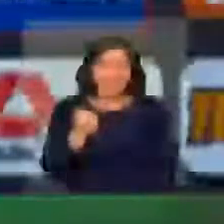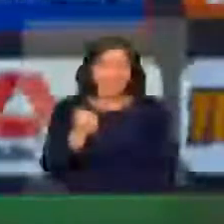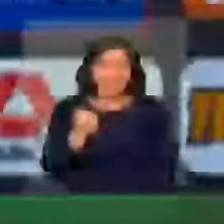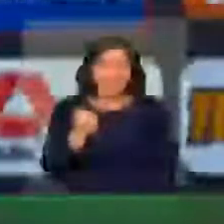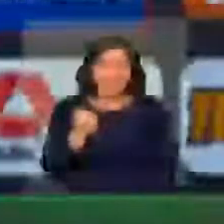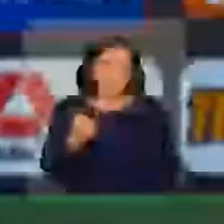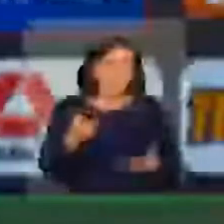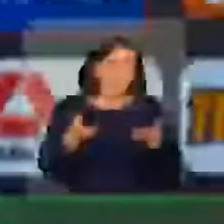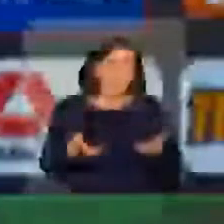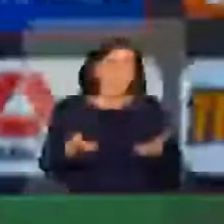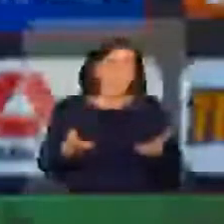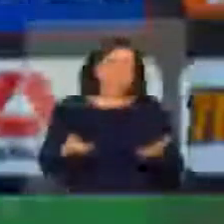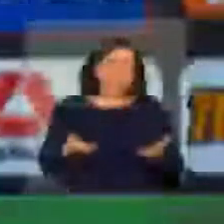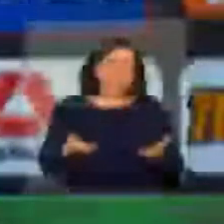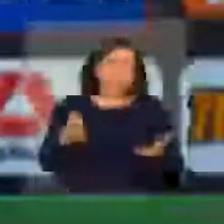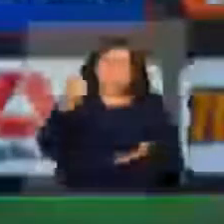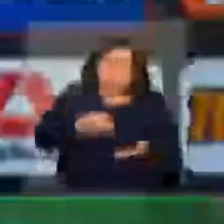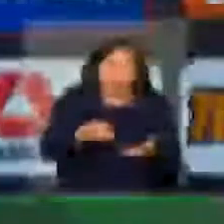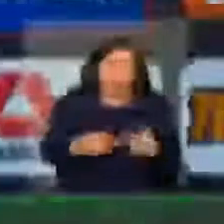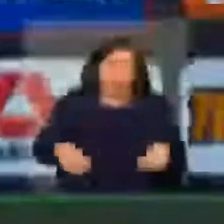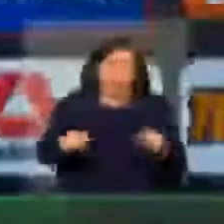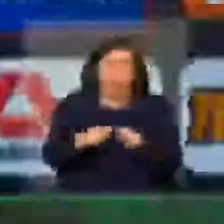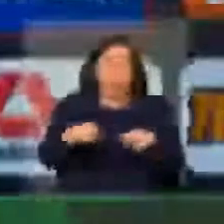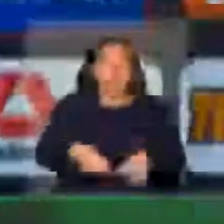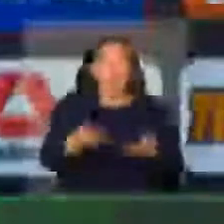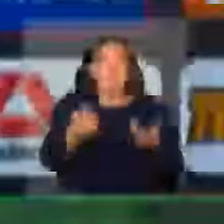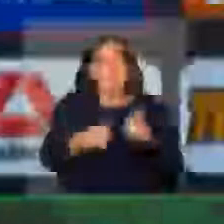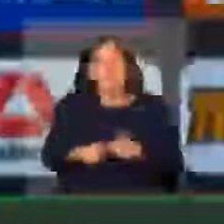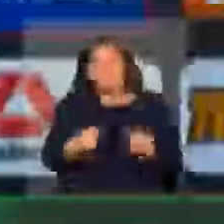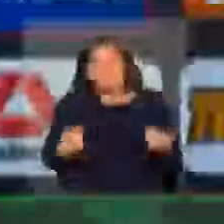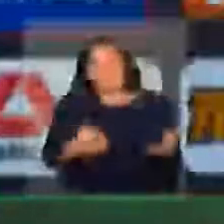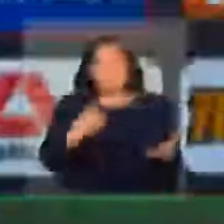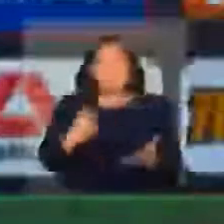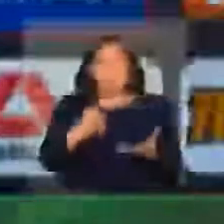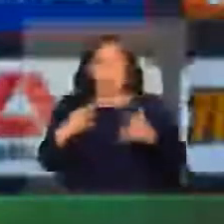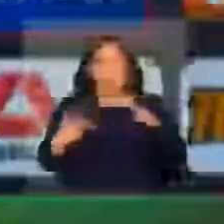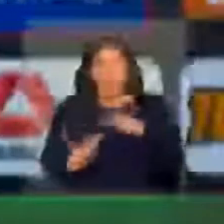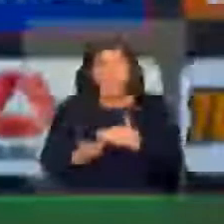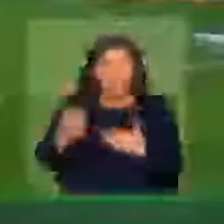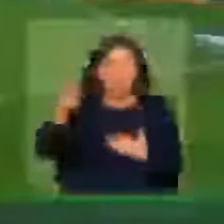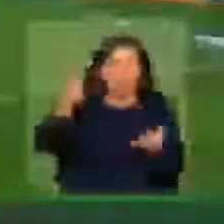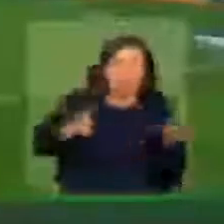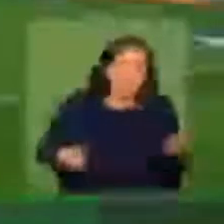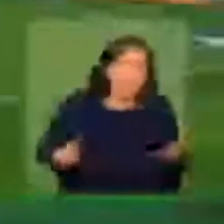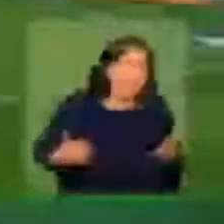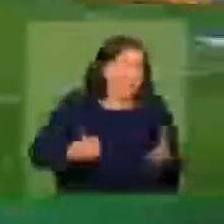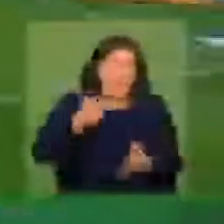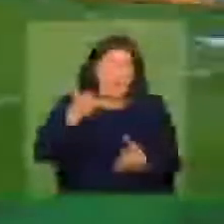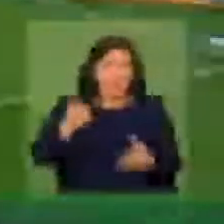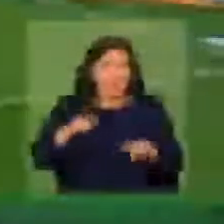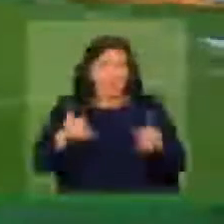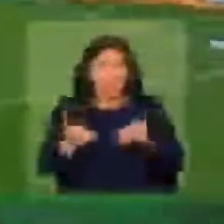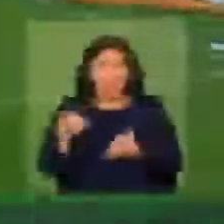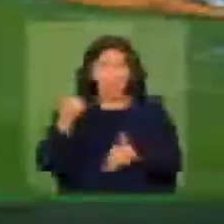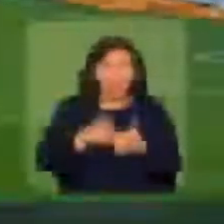Eso condicionó todo y tratamos de utilizar al máximo de jugadores y solucionar